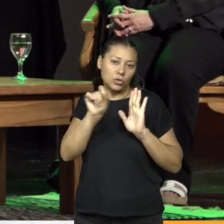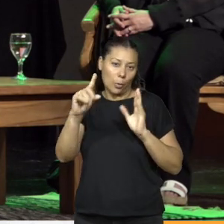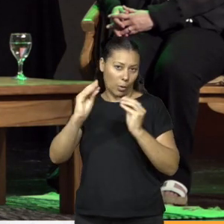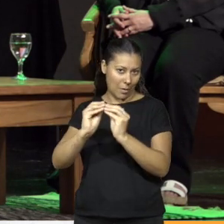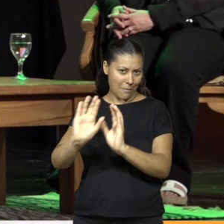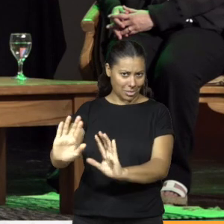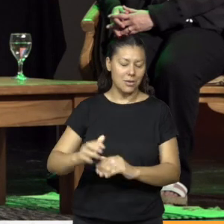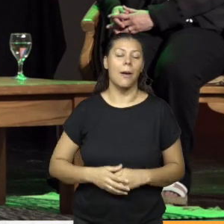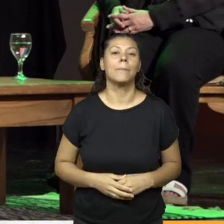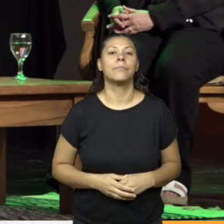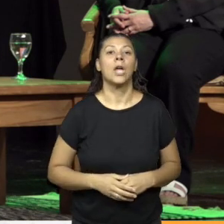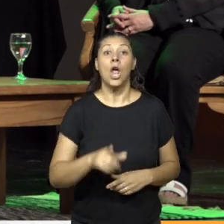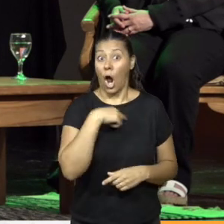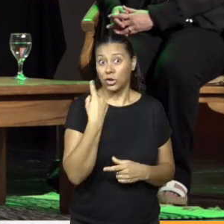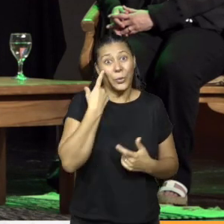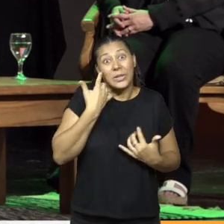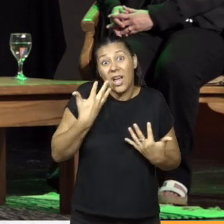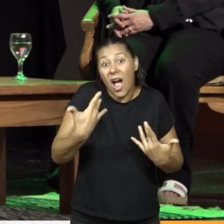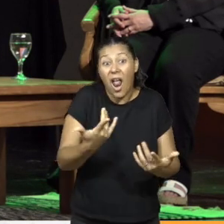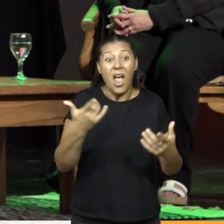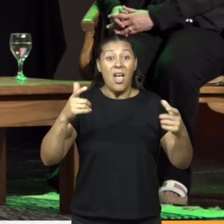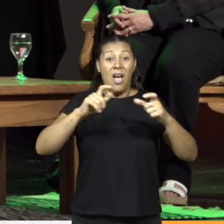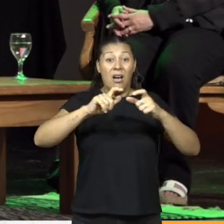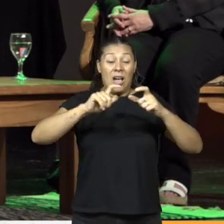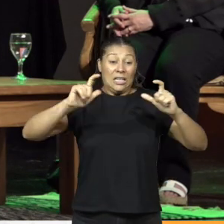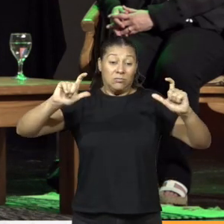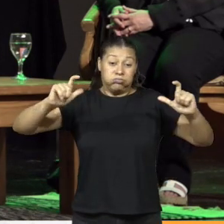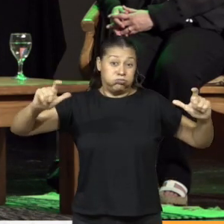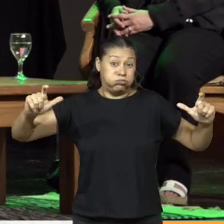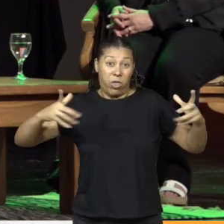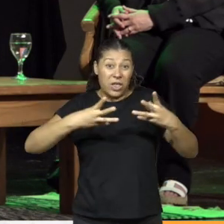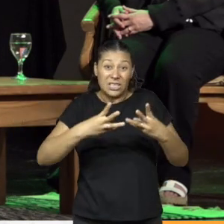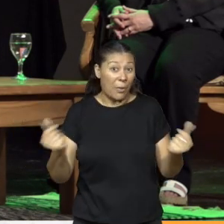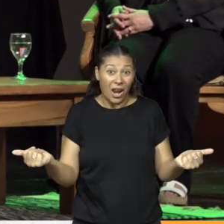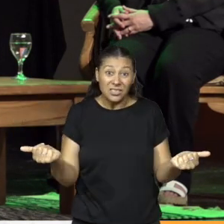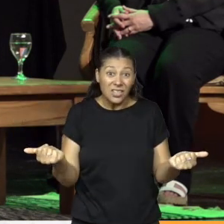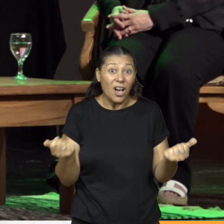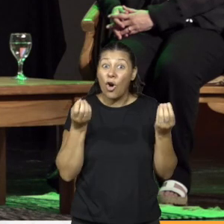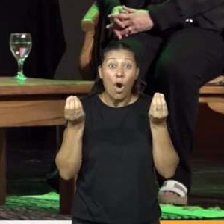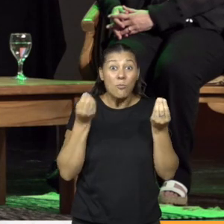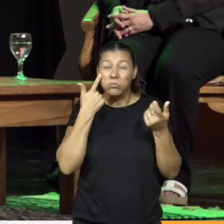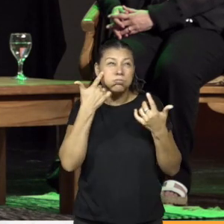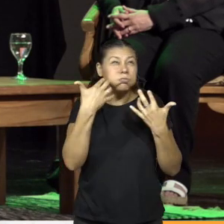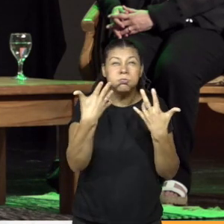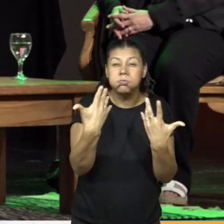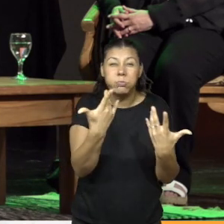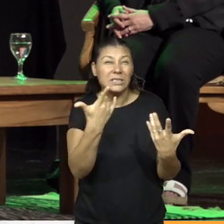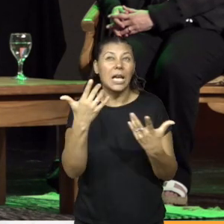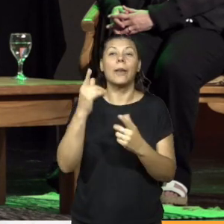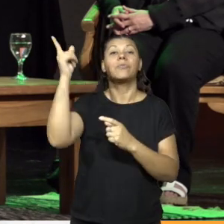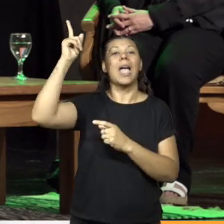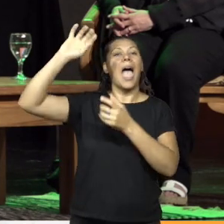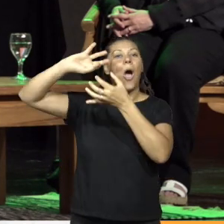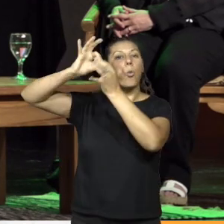cómo hacer para que desaparezcan las floraciones y nos pusimos en contacto con empresas europeas que tienen filiales para América